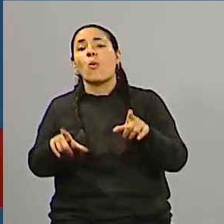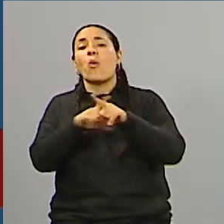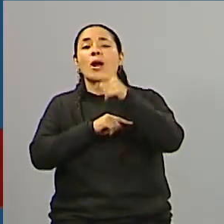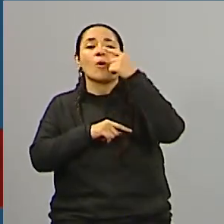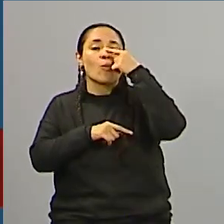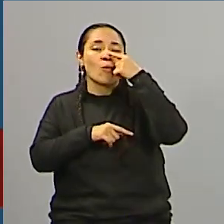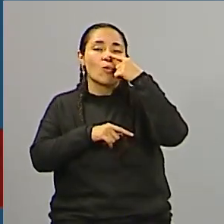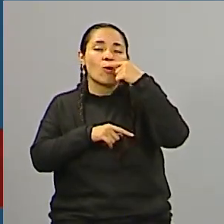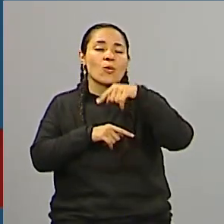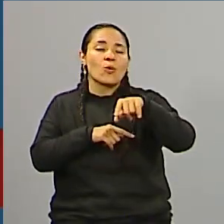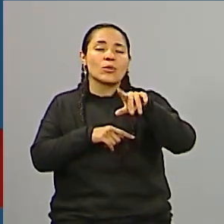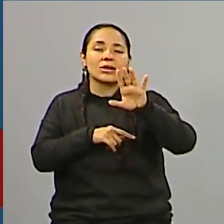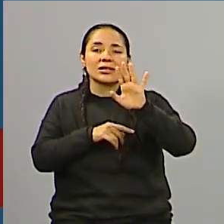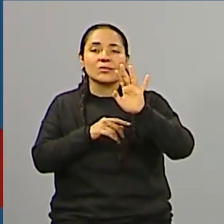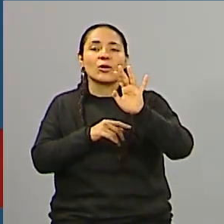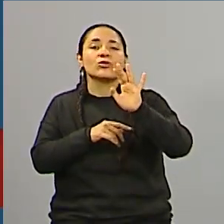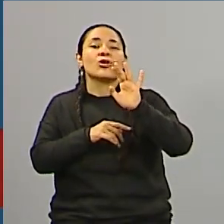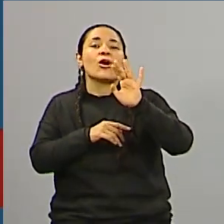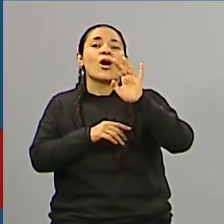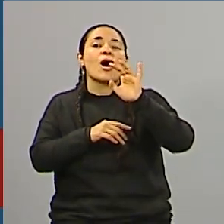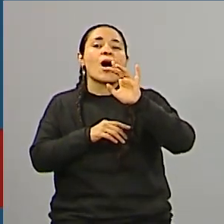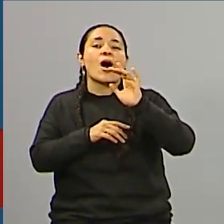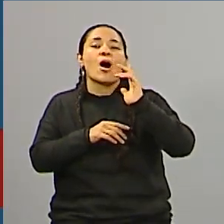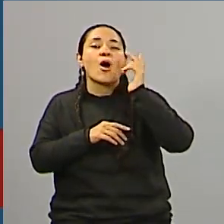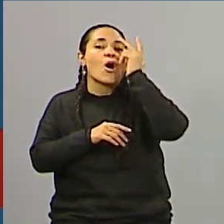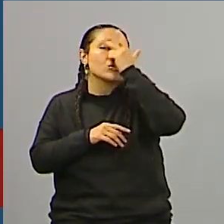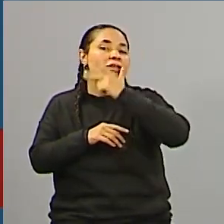poquito más allá. Quédense porque ya volvemos.